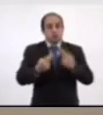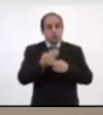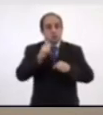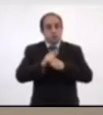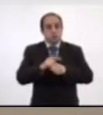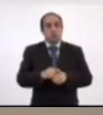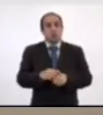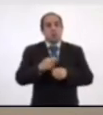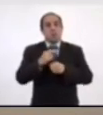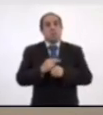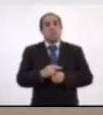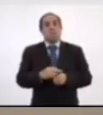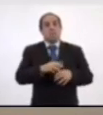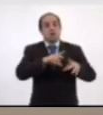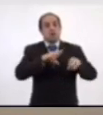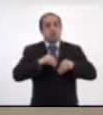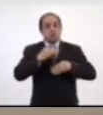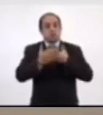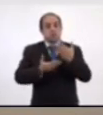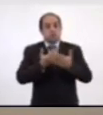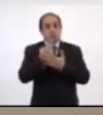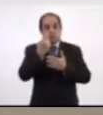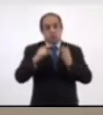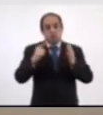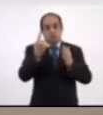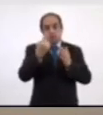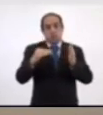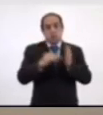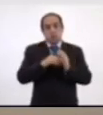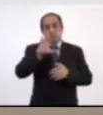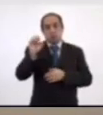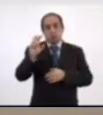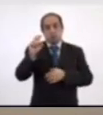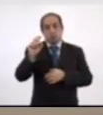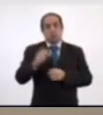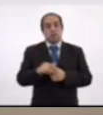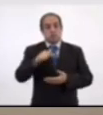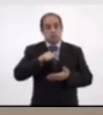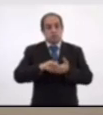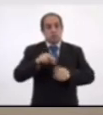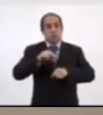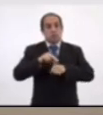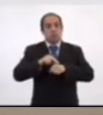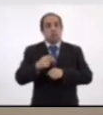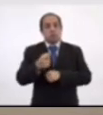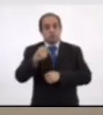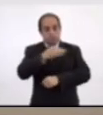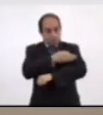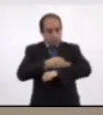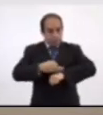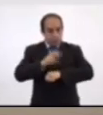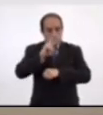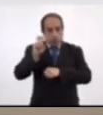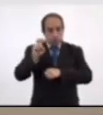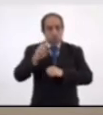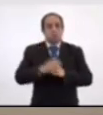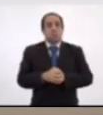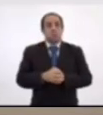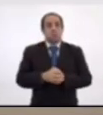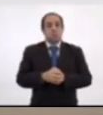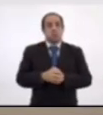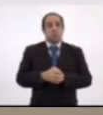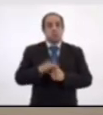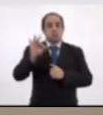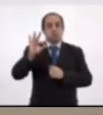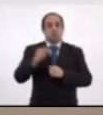vamos a recuperar los servicios de nuestras 1,530 unidades de medicina familiar, 242 unidades hospitalarias de segundo nivel,